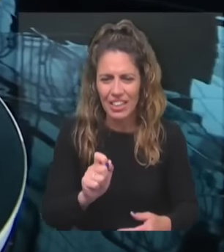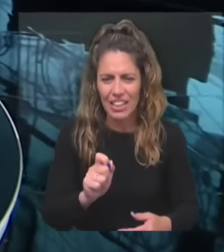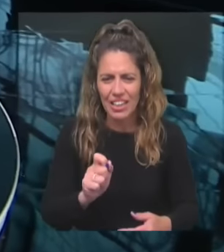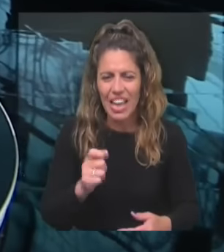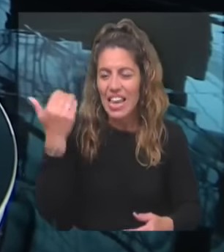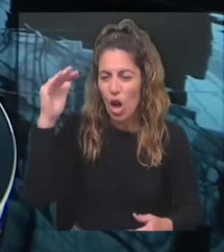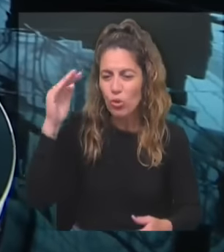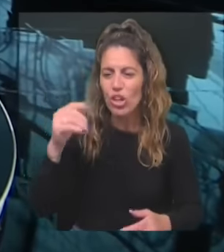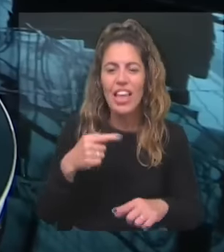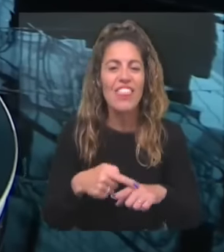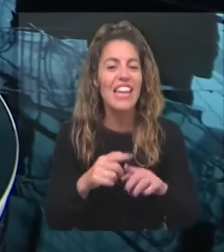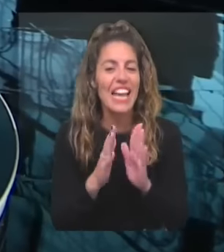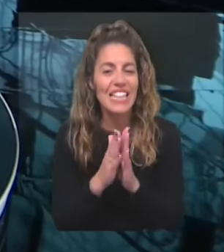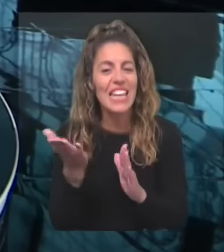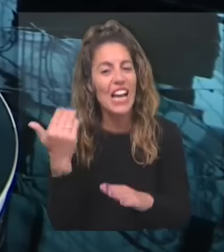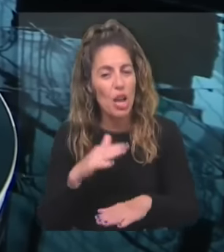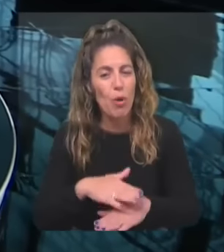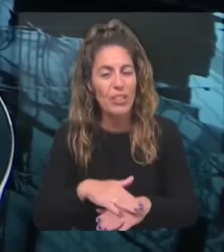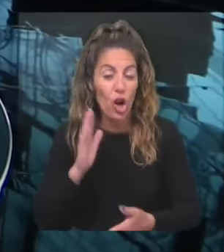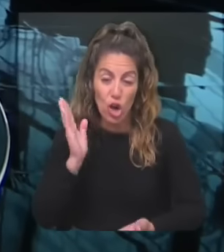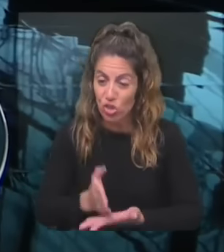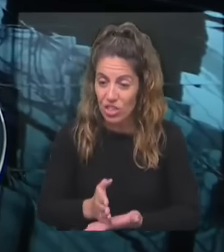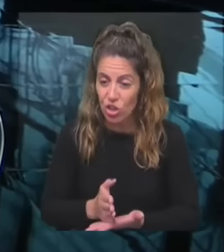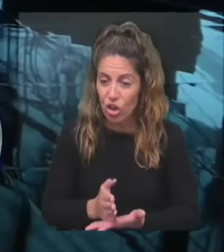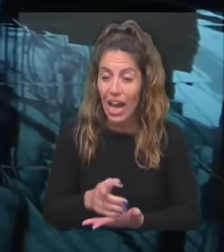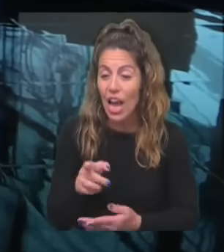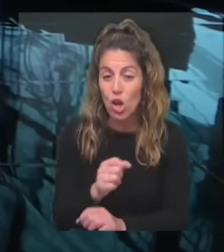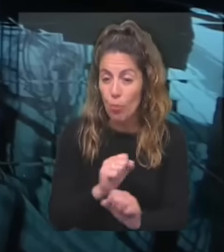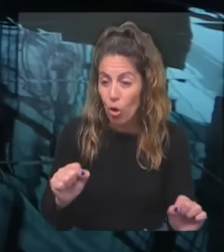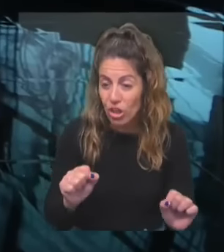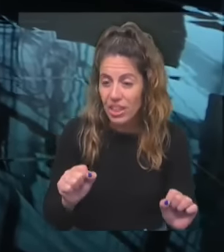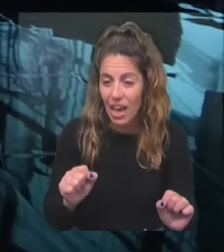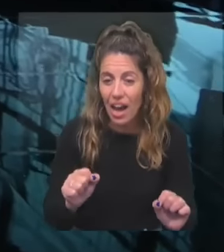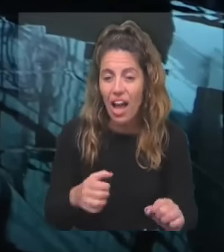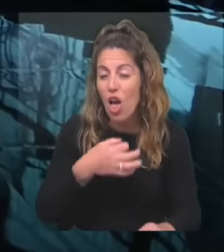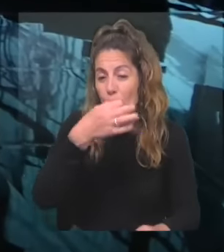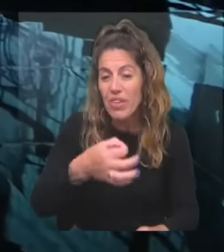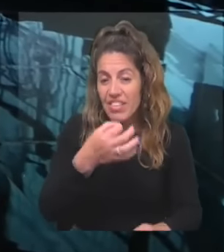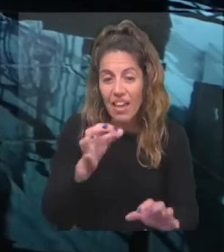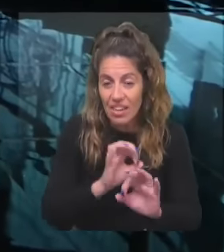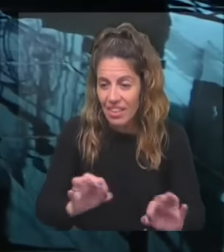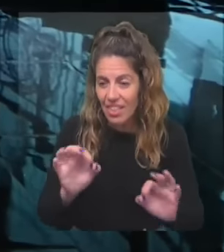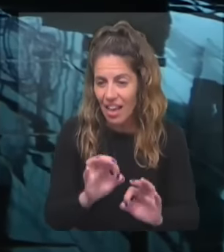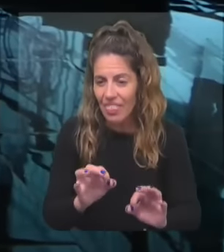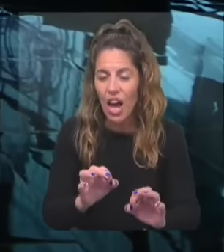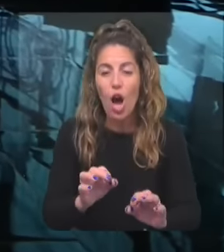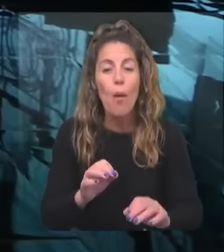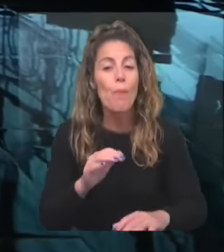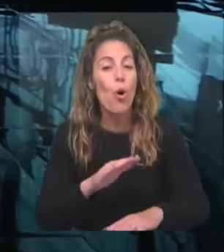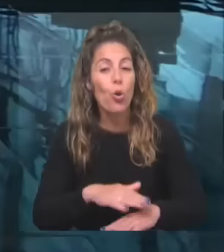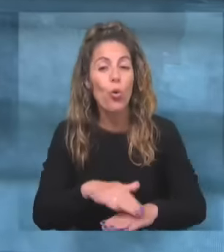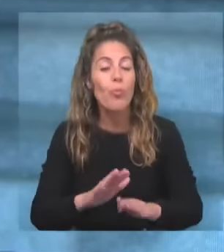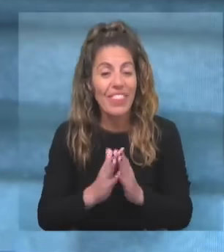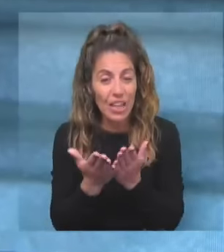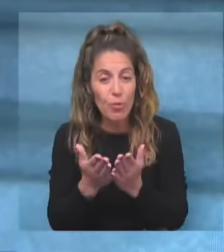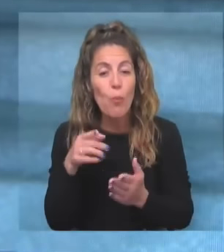autoridad de la Iglesia en ese momento, que lo sancione, no podía hacer sermones ni misa, ¿ves? Porque había tenido el